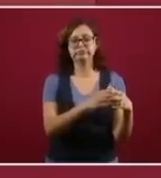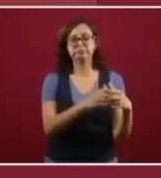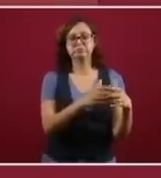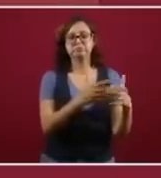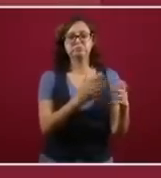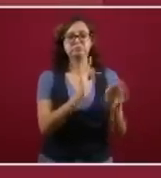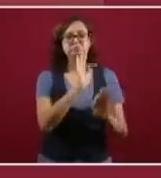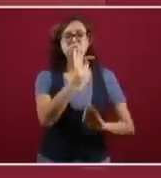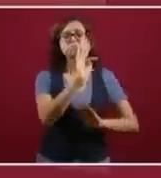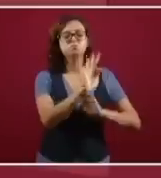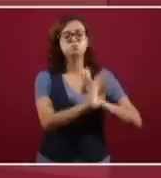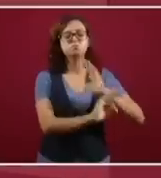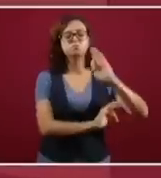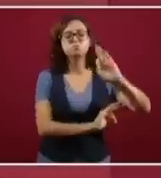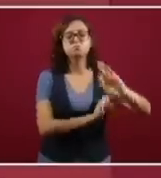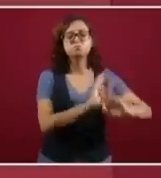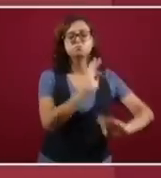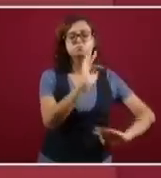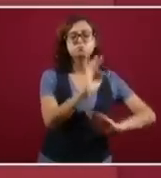Es tratada